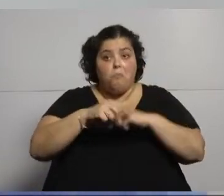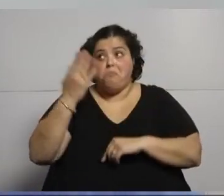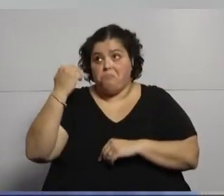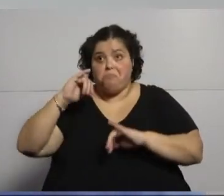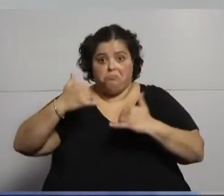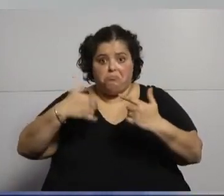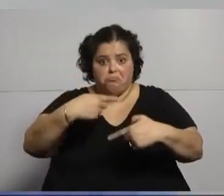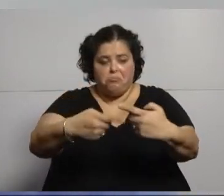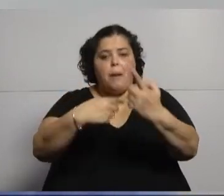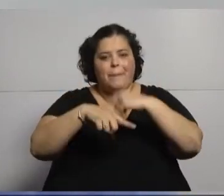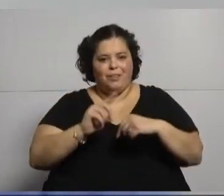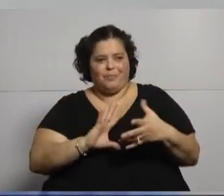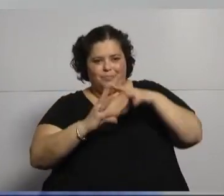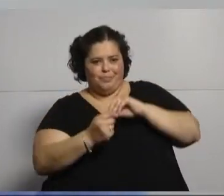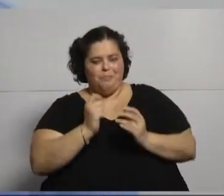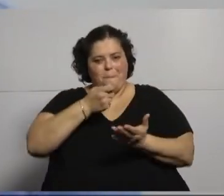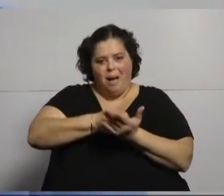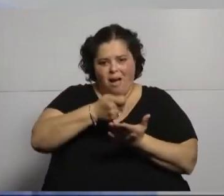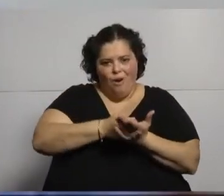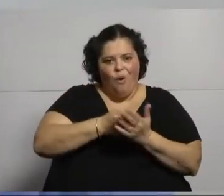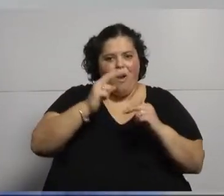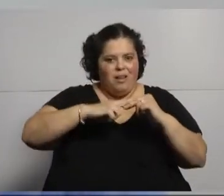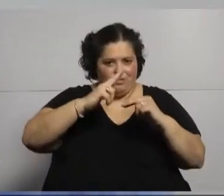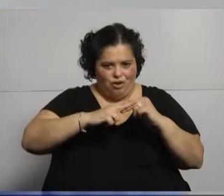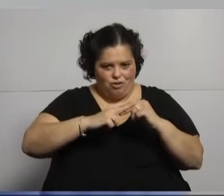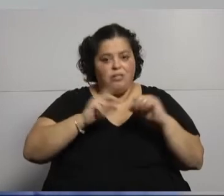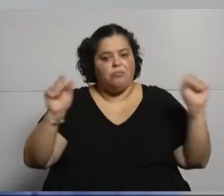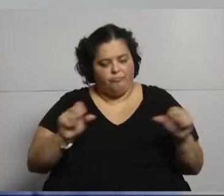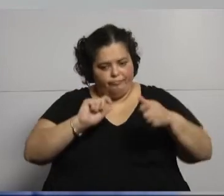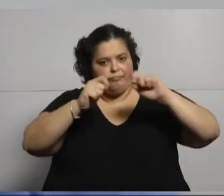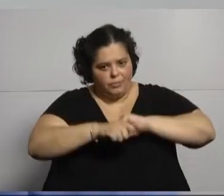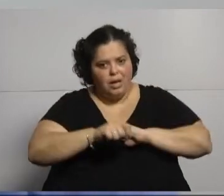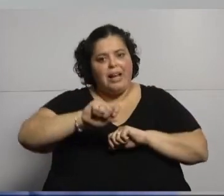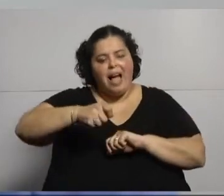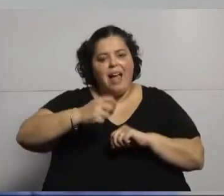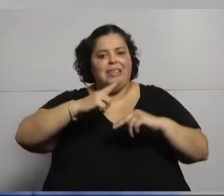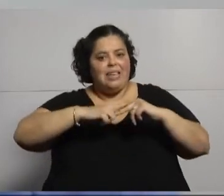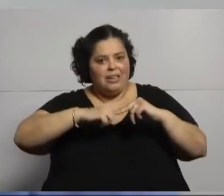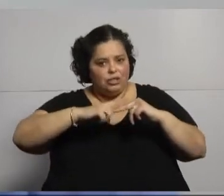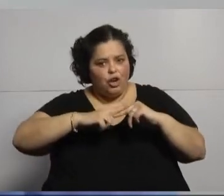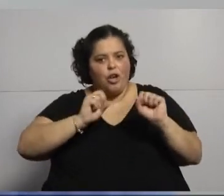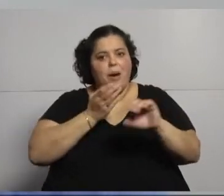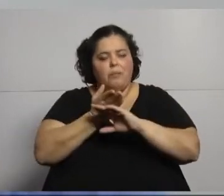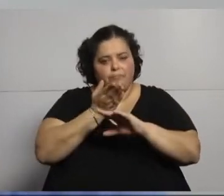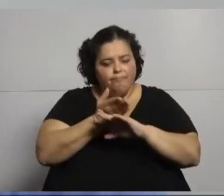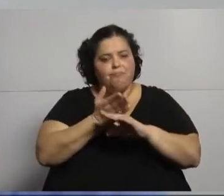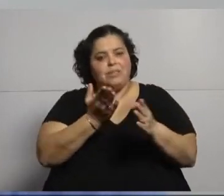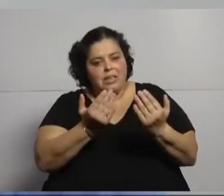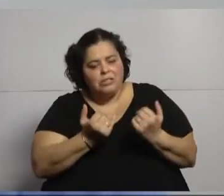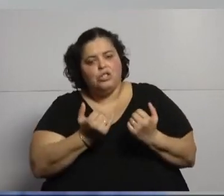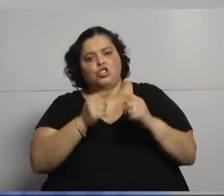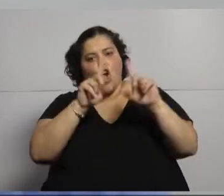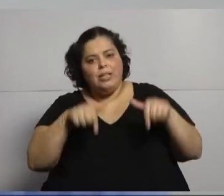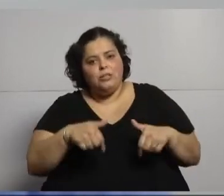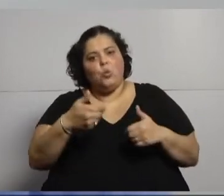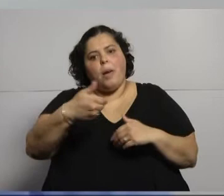Y se hicieron esas intervenciones. Empezamos a ver que tal vez no teníamos canales electrónicos para recibir solicitudes de las personas que necesitaban